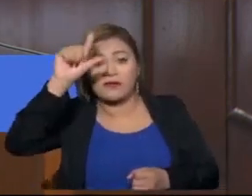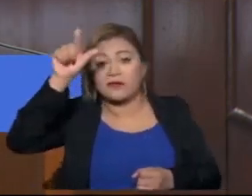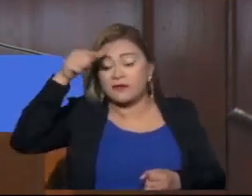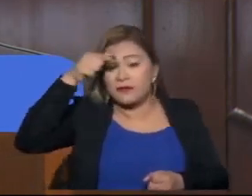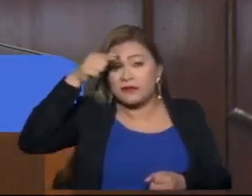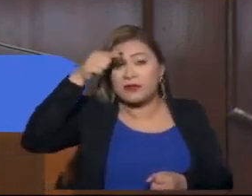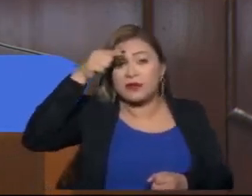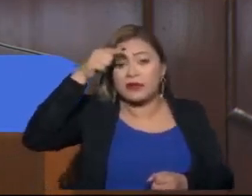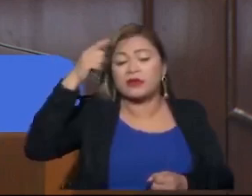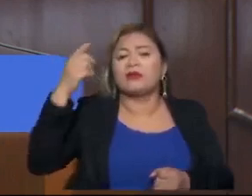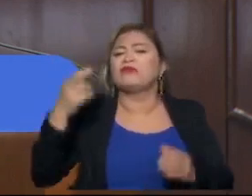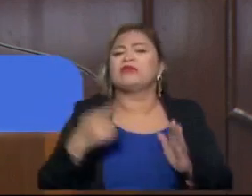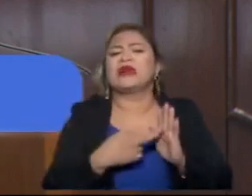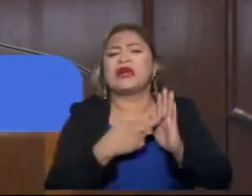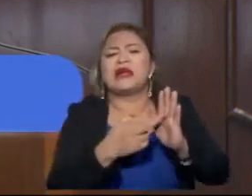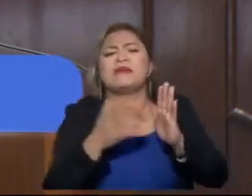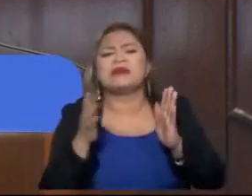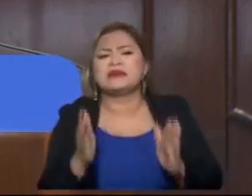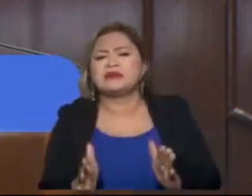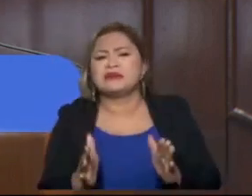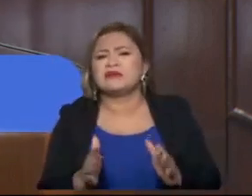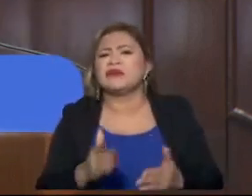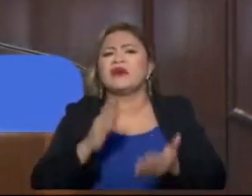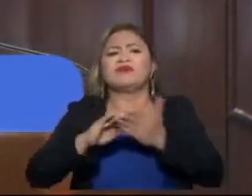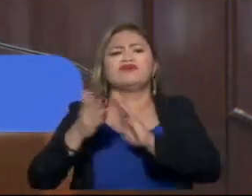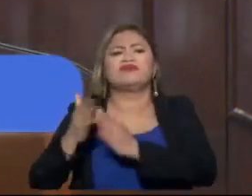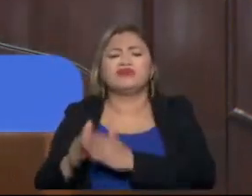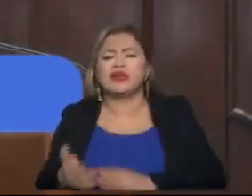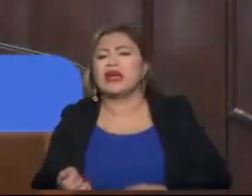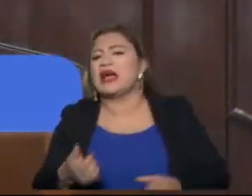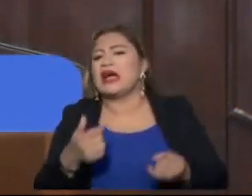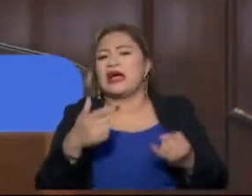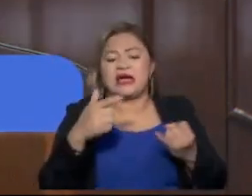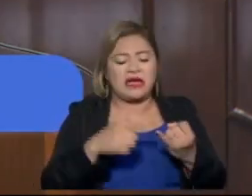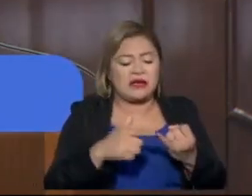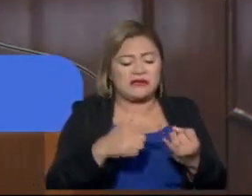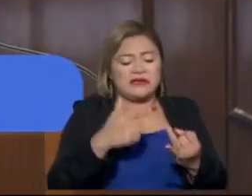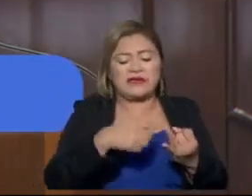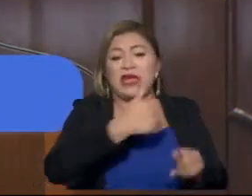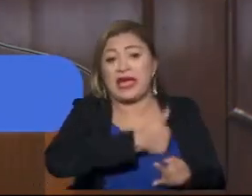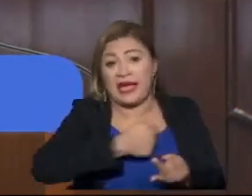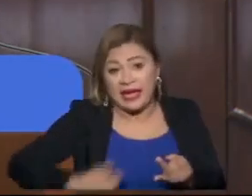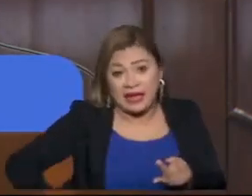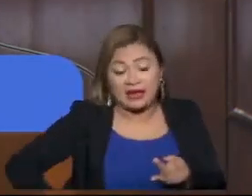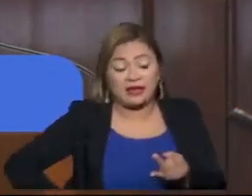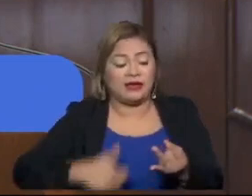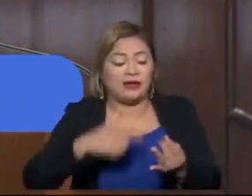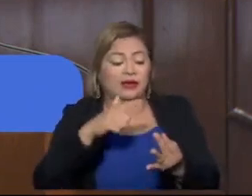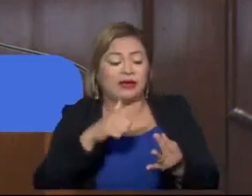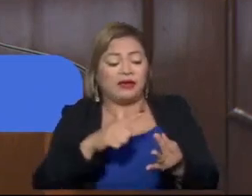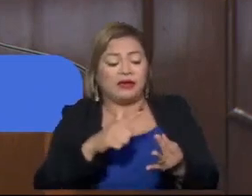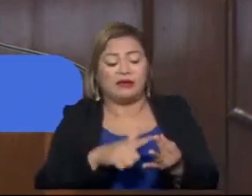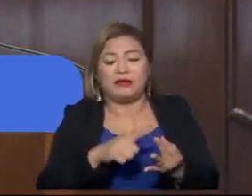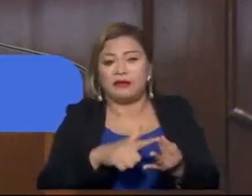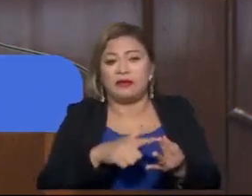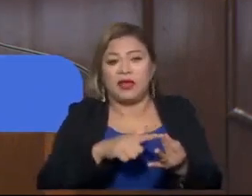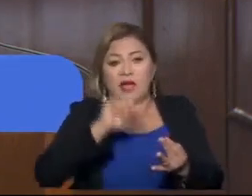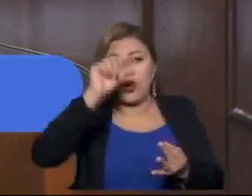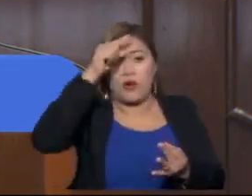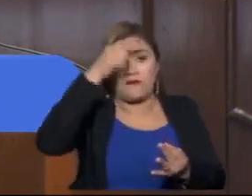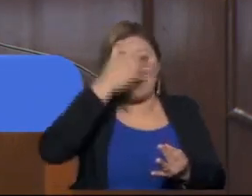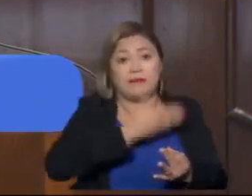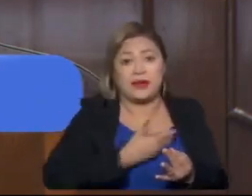que son los representantes de corregimiento y alcaldes, y el gobierno central. A la